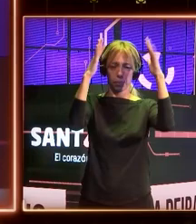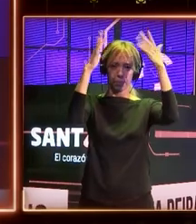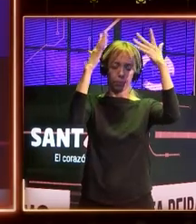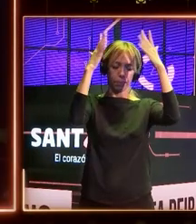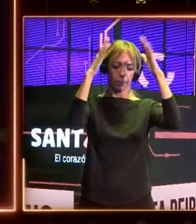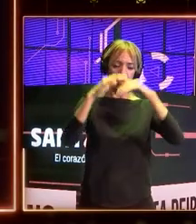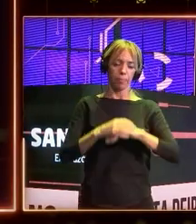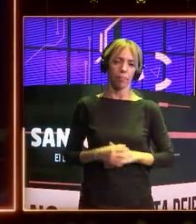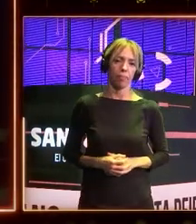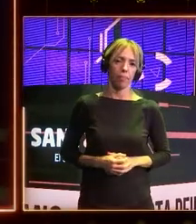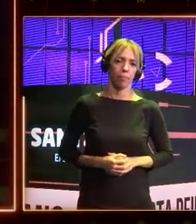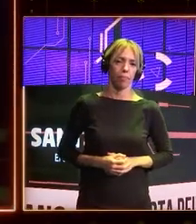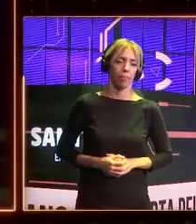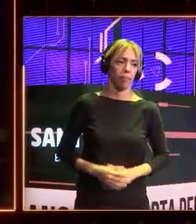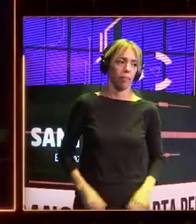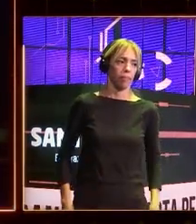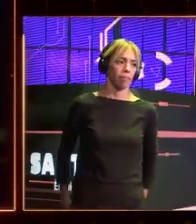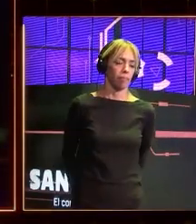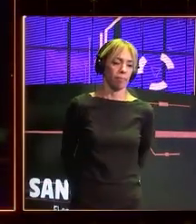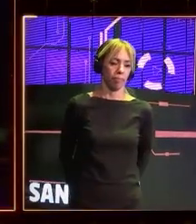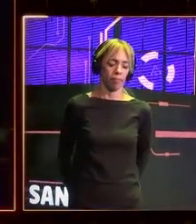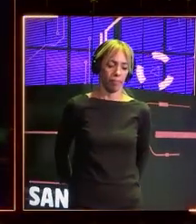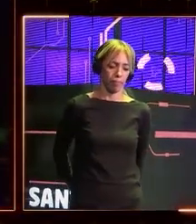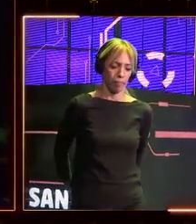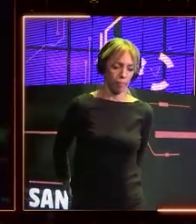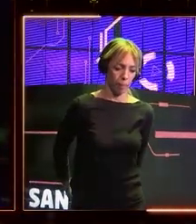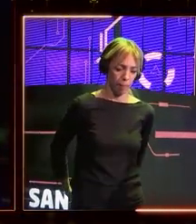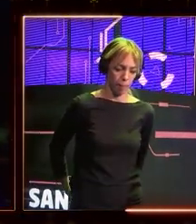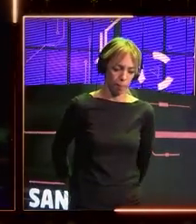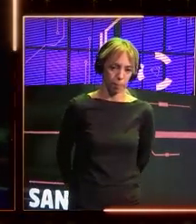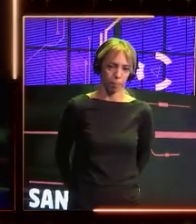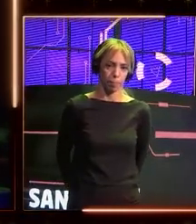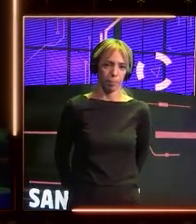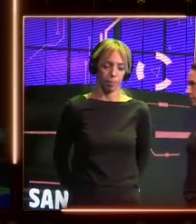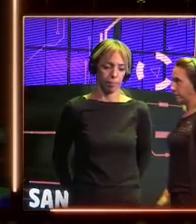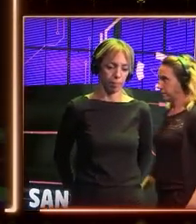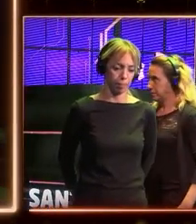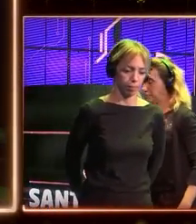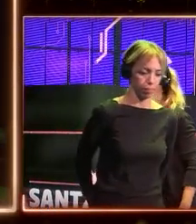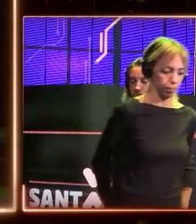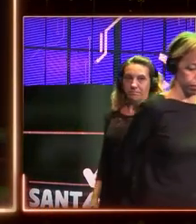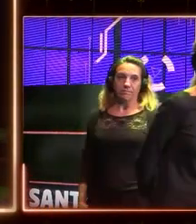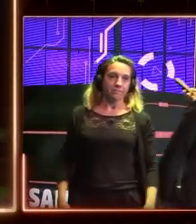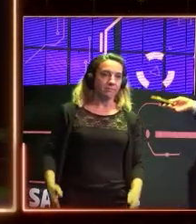Muchas gracias.